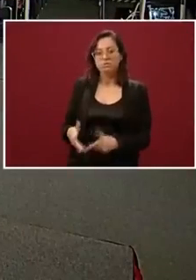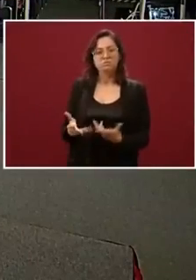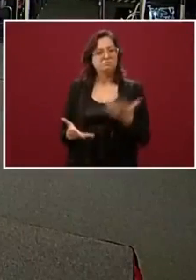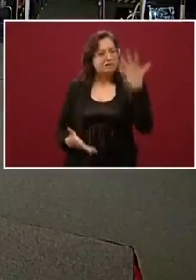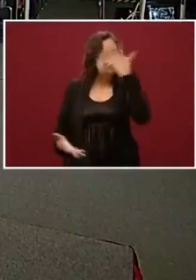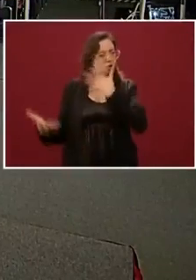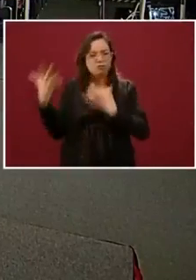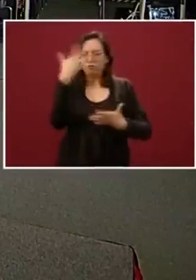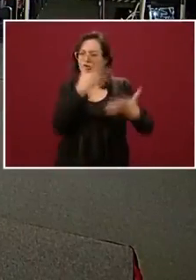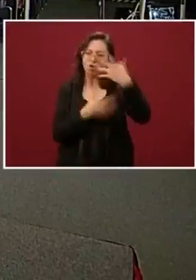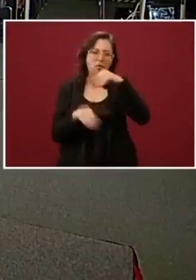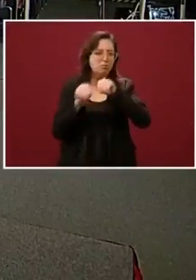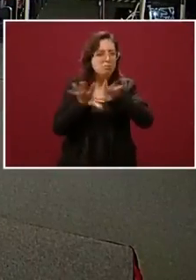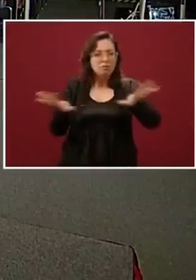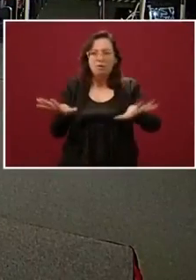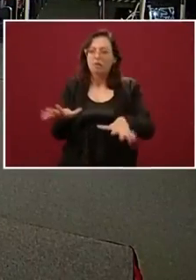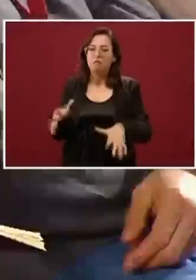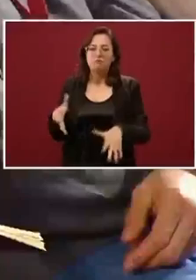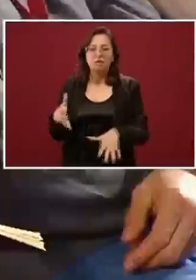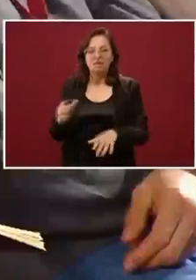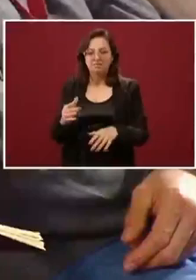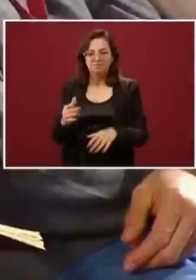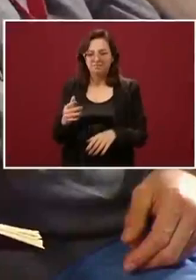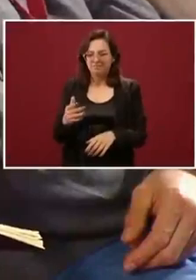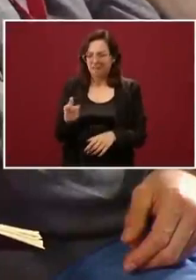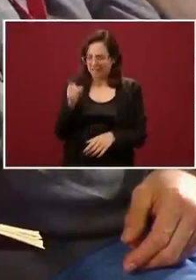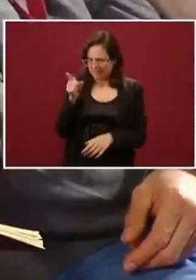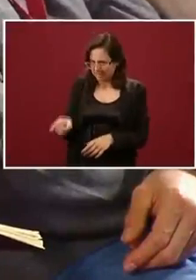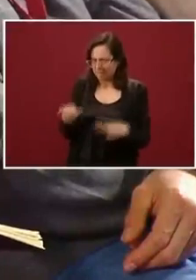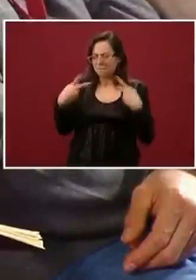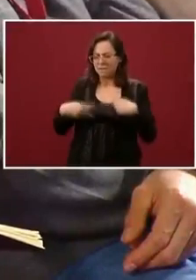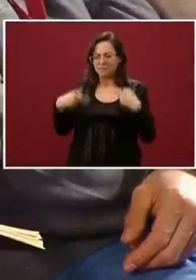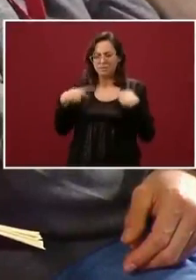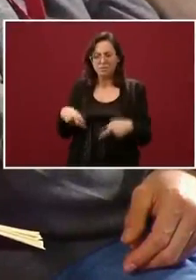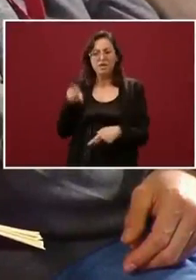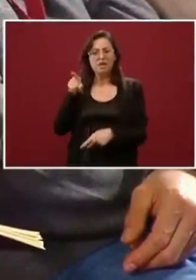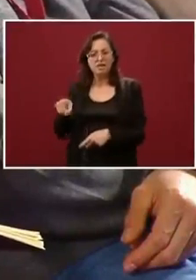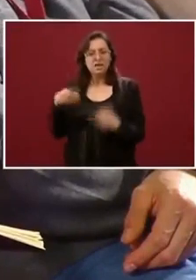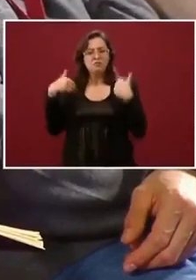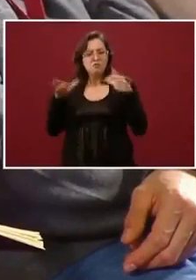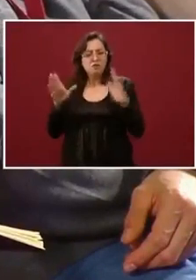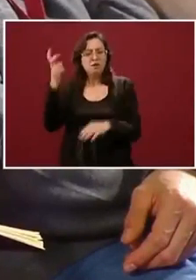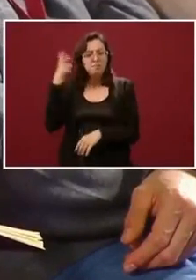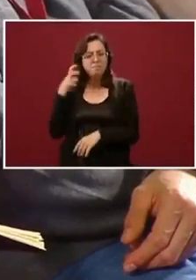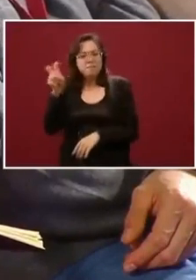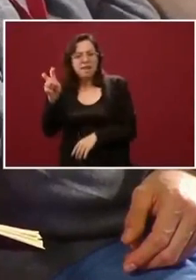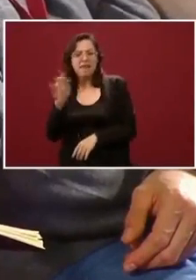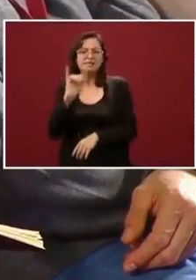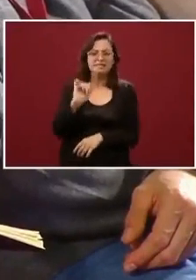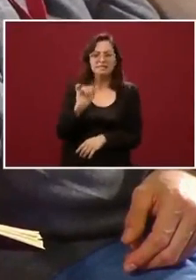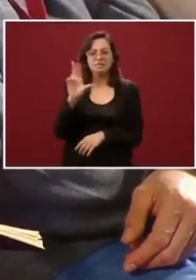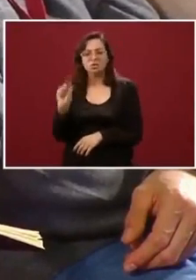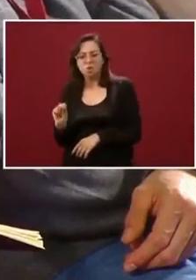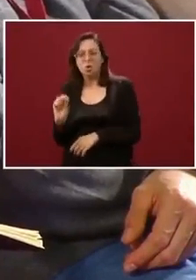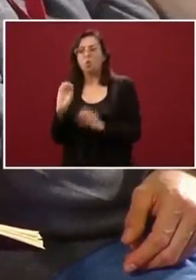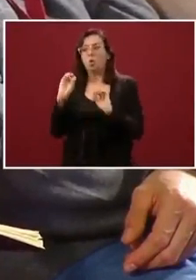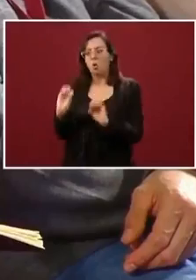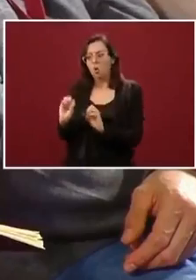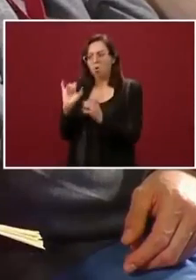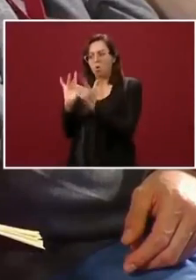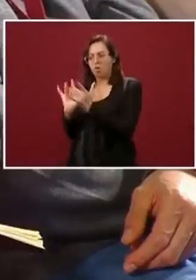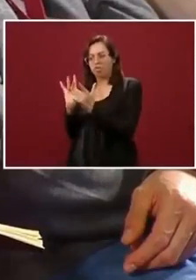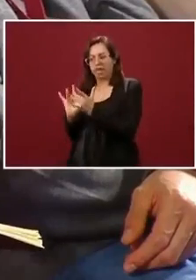no está claro. Si usted nos pudiera ayudar y precisarnos si esta persona tenía o no antecedentes de viaje al extranjero o contacto con alguien que hubiera, o